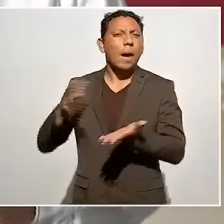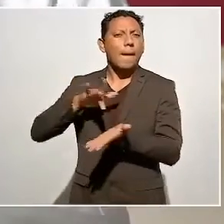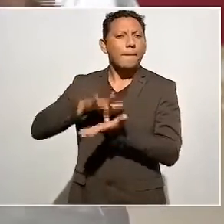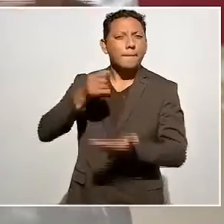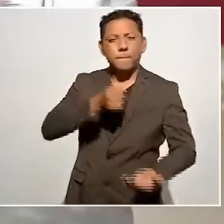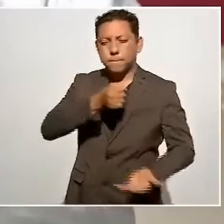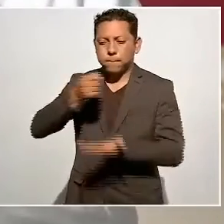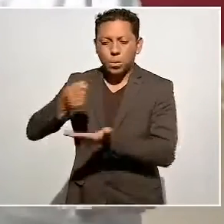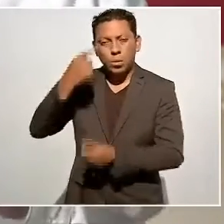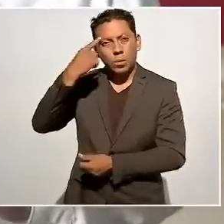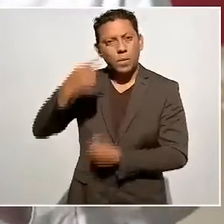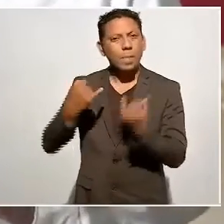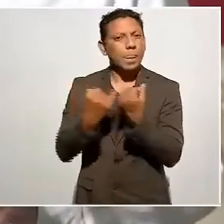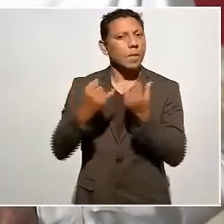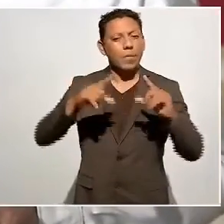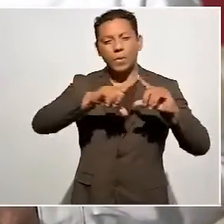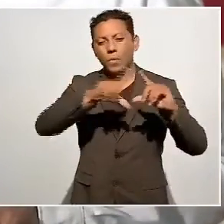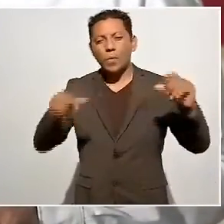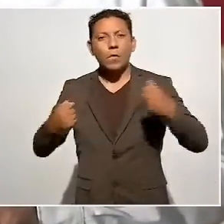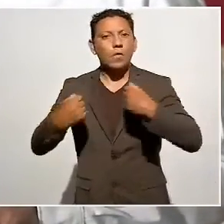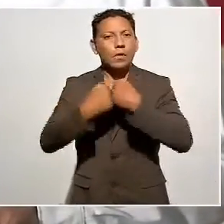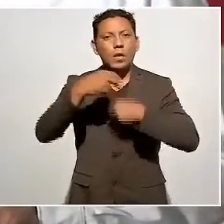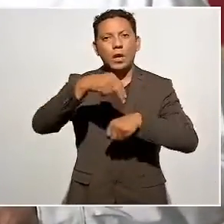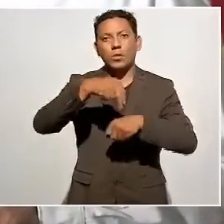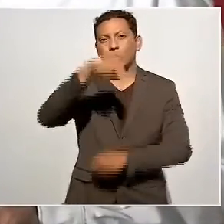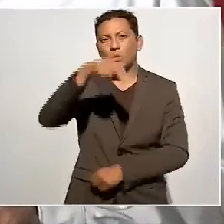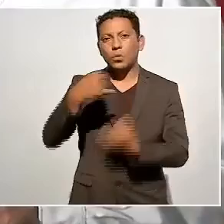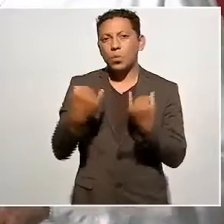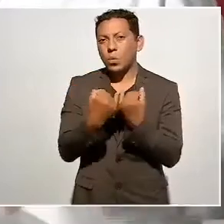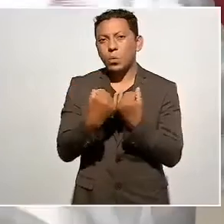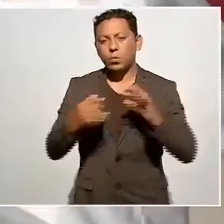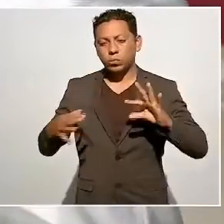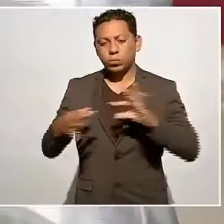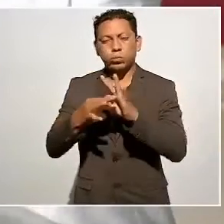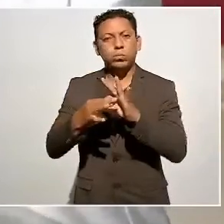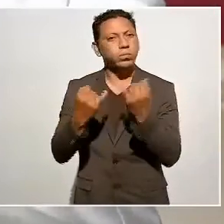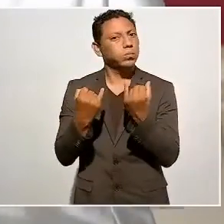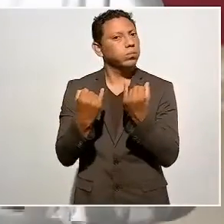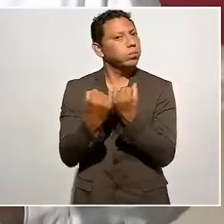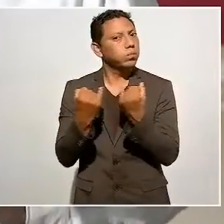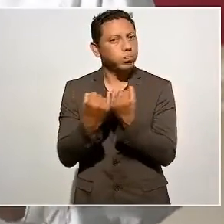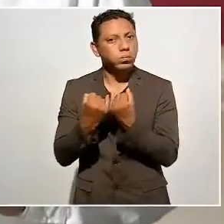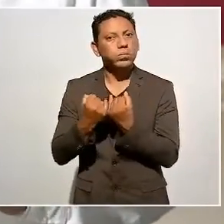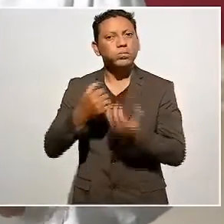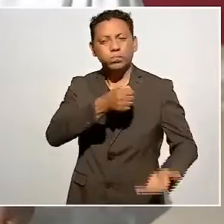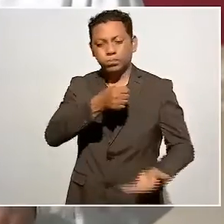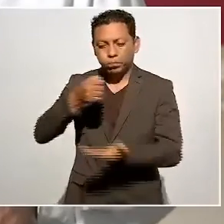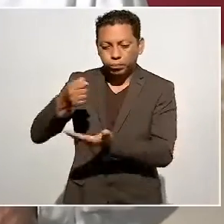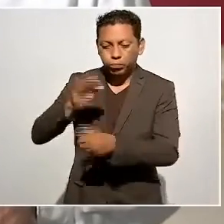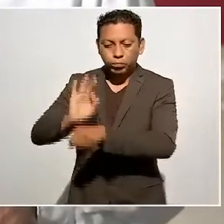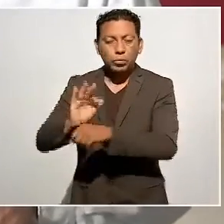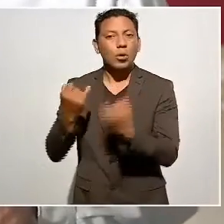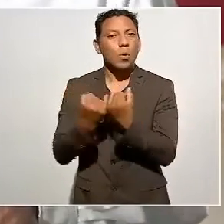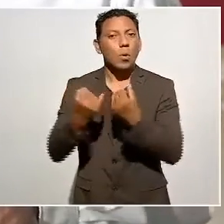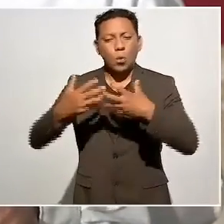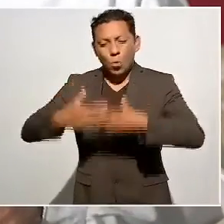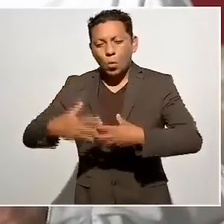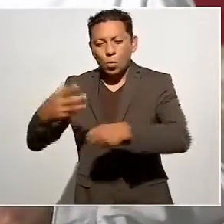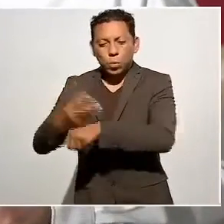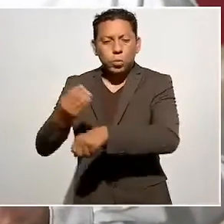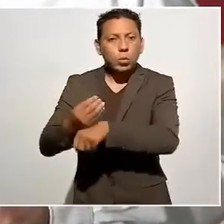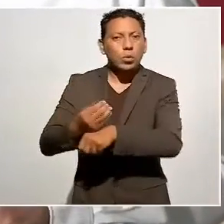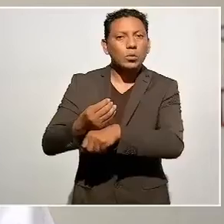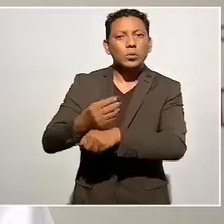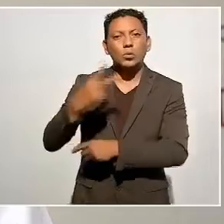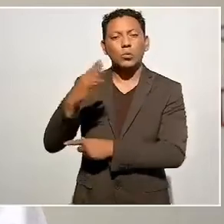con los de las regiones de la frontera norte del país. Pero es también la refinería en 2